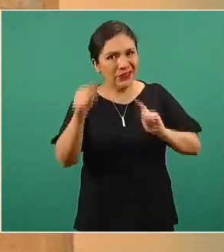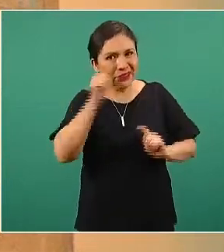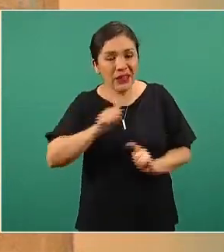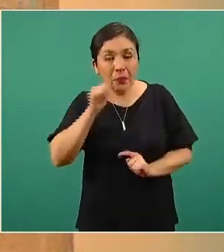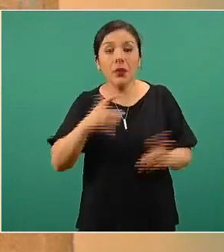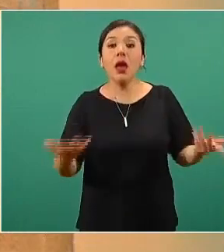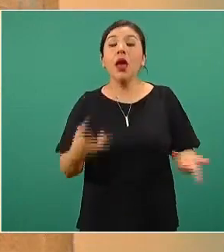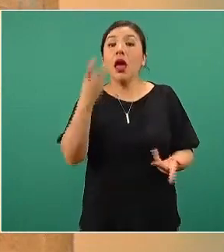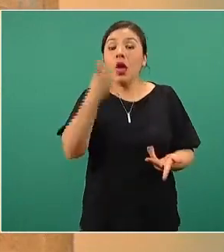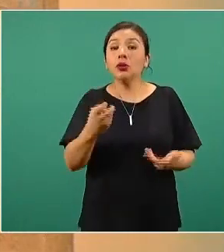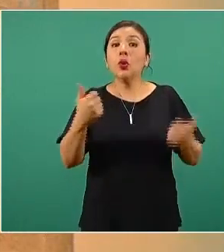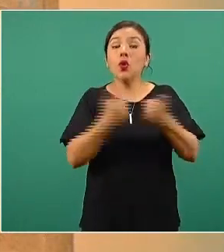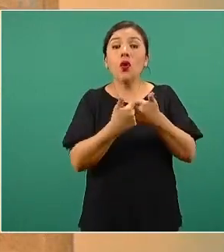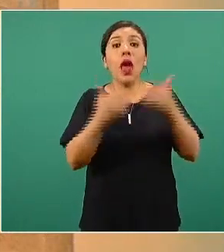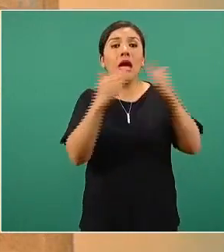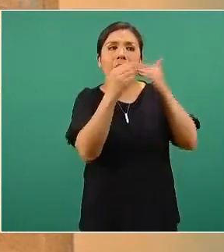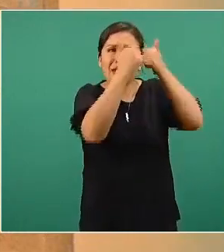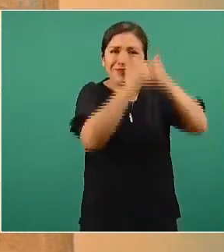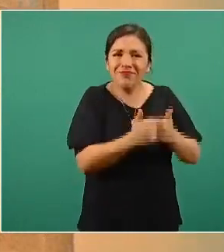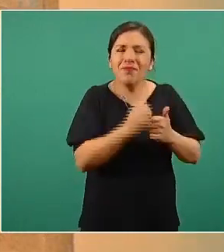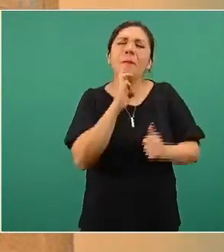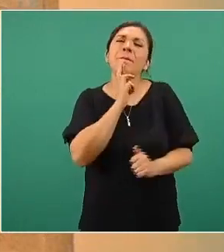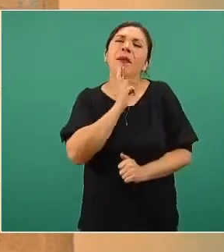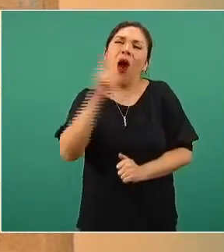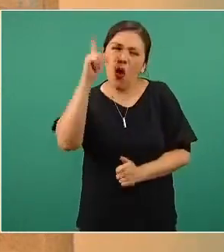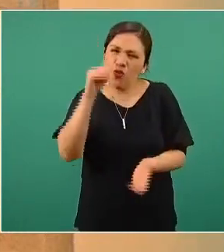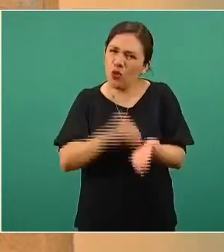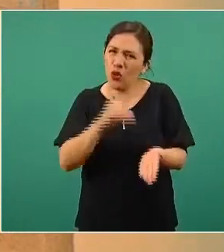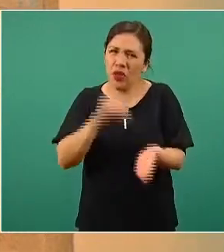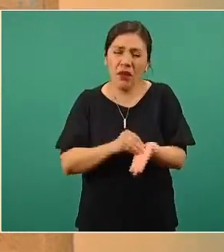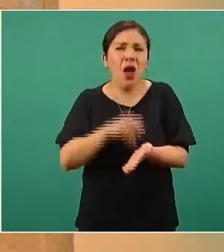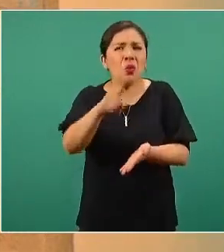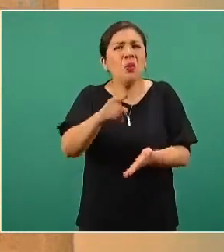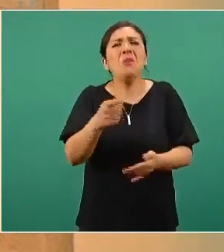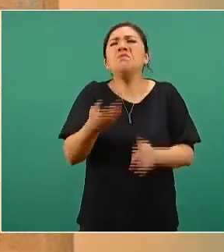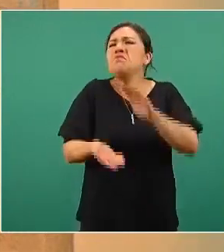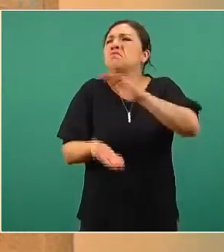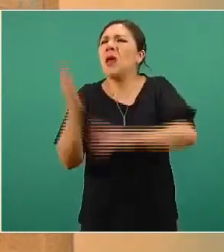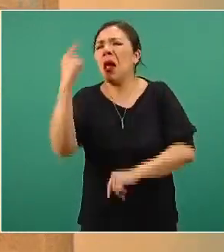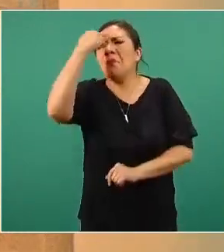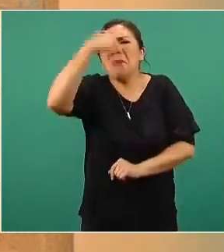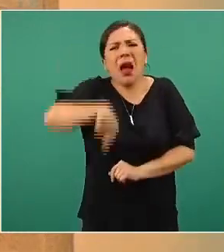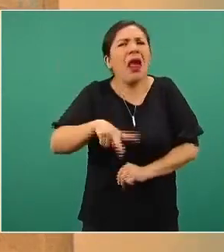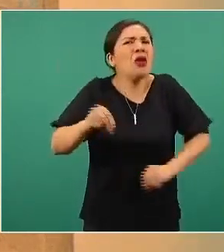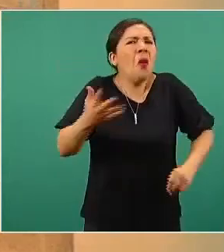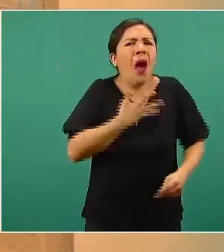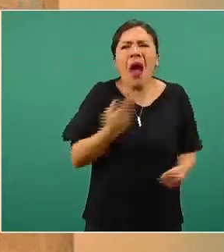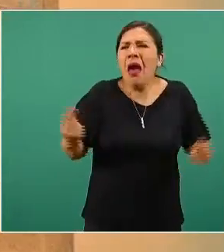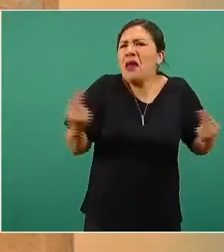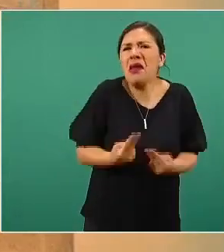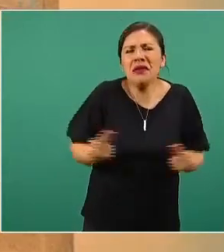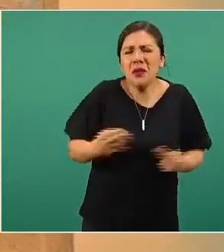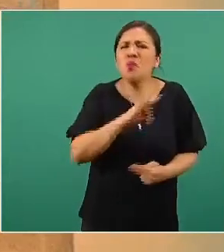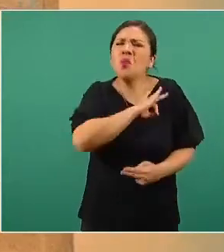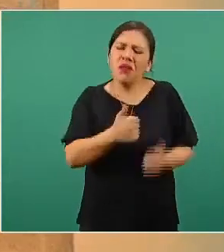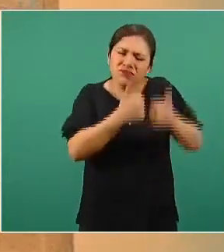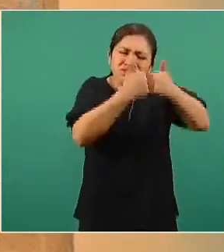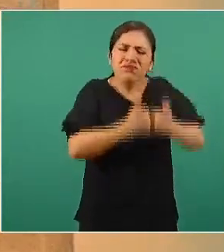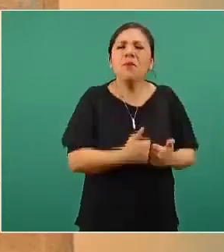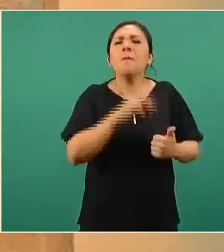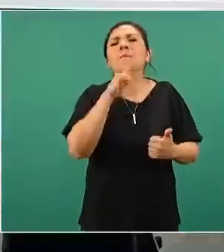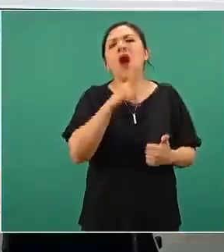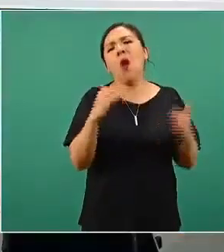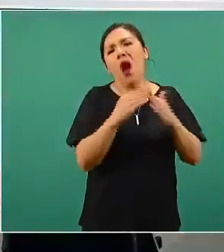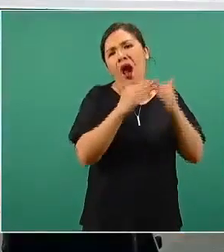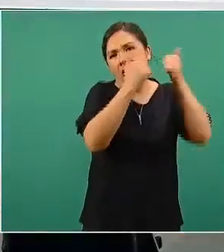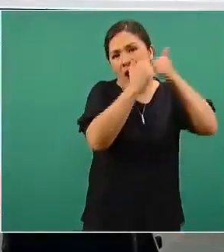podamos mantener el resguardo domiciliario. Es decir, si no tengo a qué salir y puedo quedarme en casa, me mantengo en